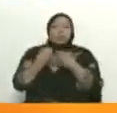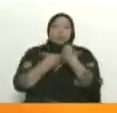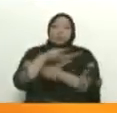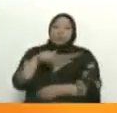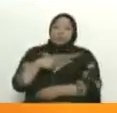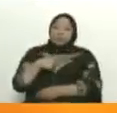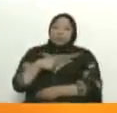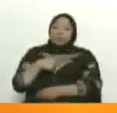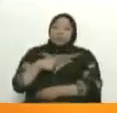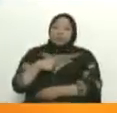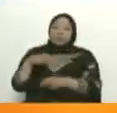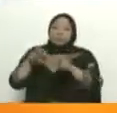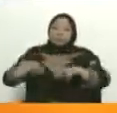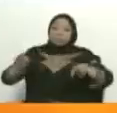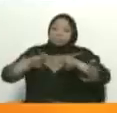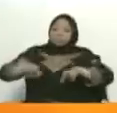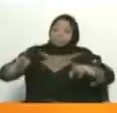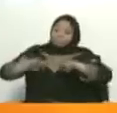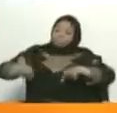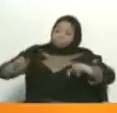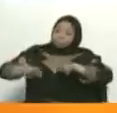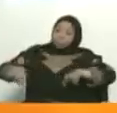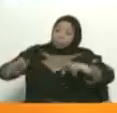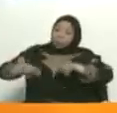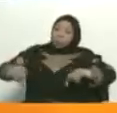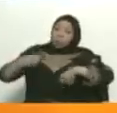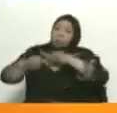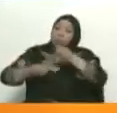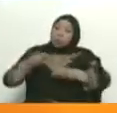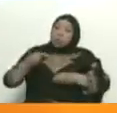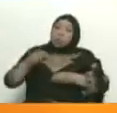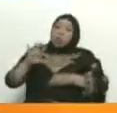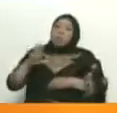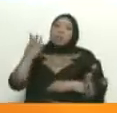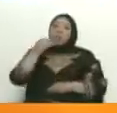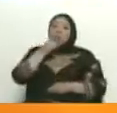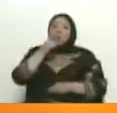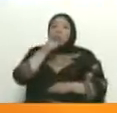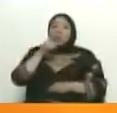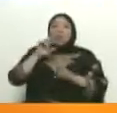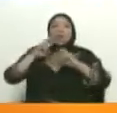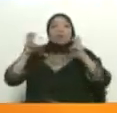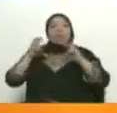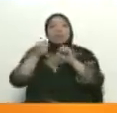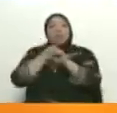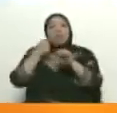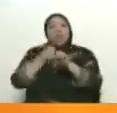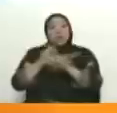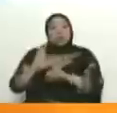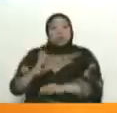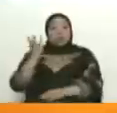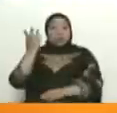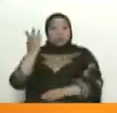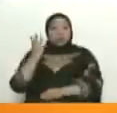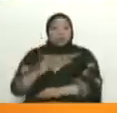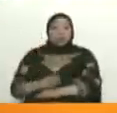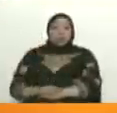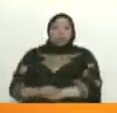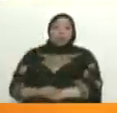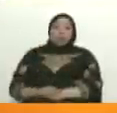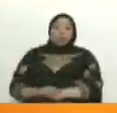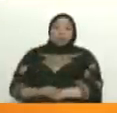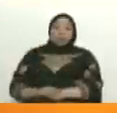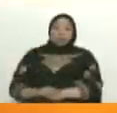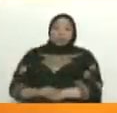utilidad en la redacción precisamente de este capítulo quinto, de este título quinto y de